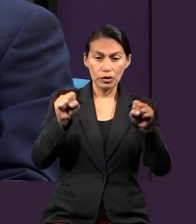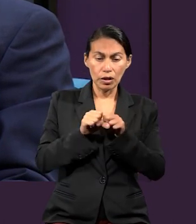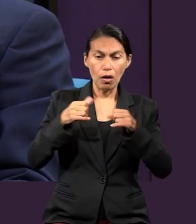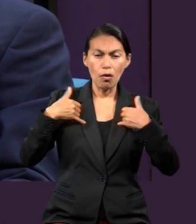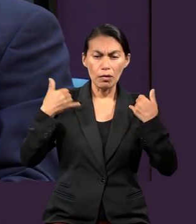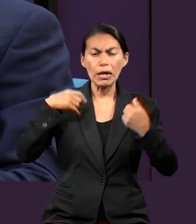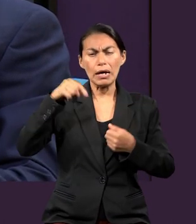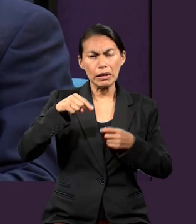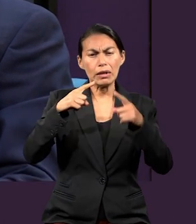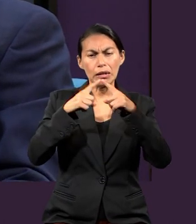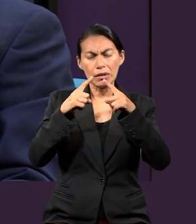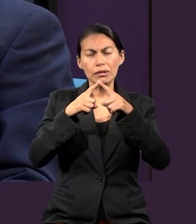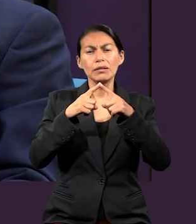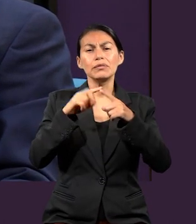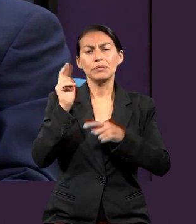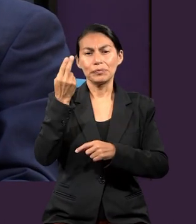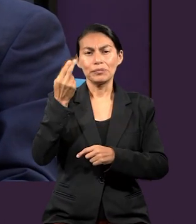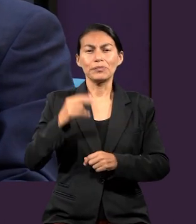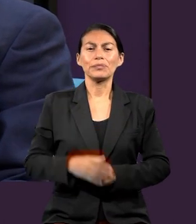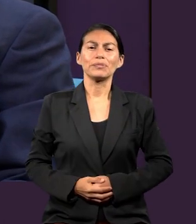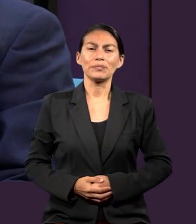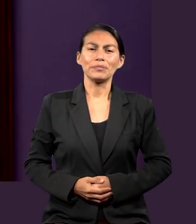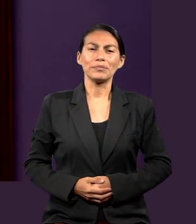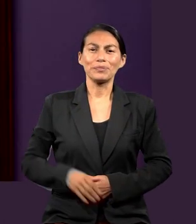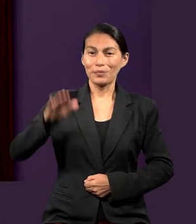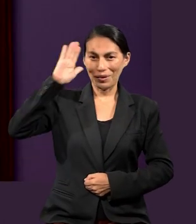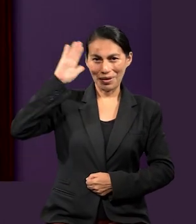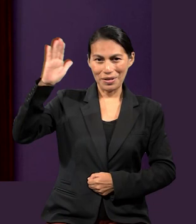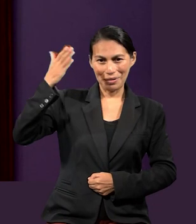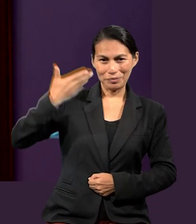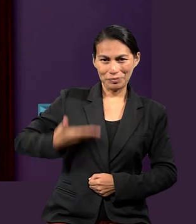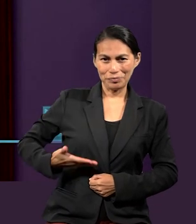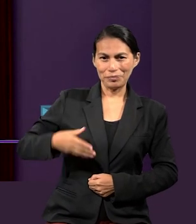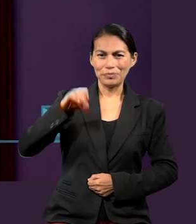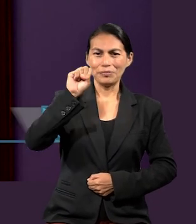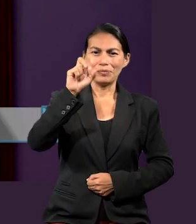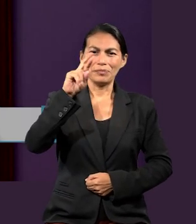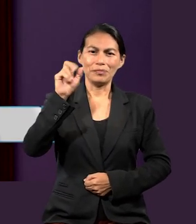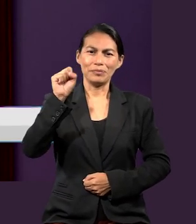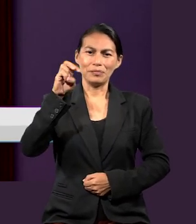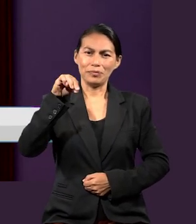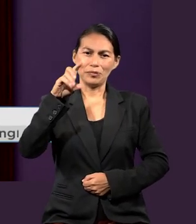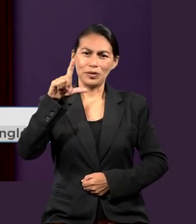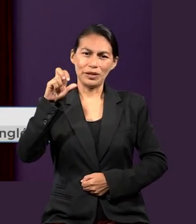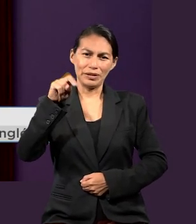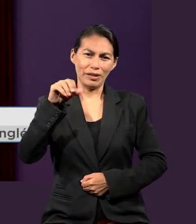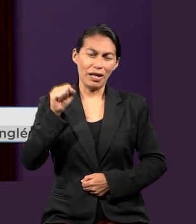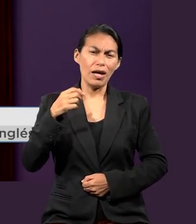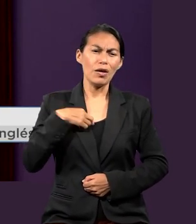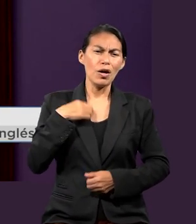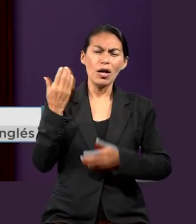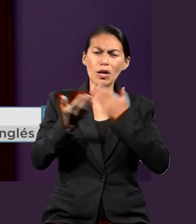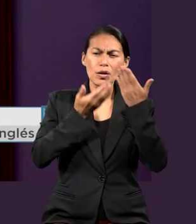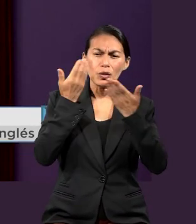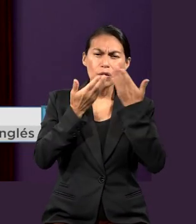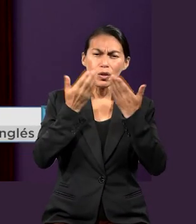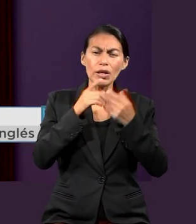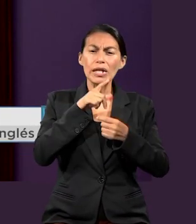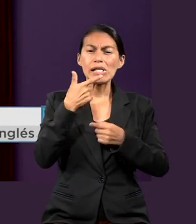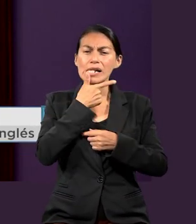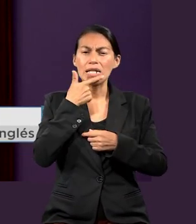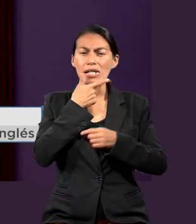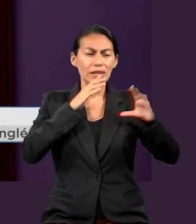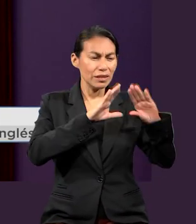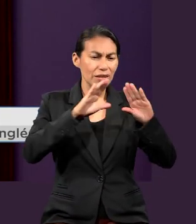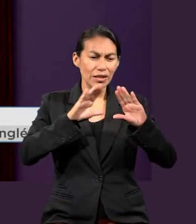Sociedad de Jóvenes de aquí de la Iglesia Universitaria. Hola, mi nombre es Ana Molina, estudio la licenciatura en enseñanza